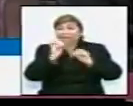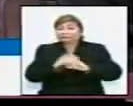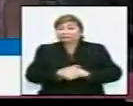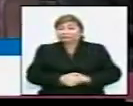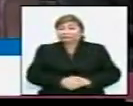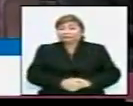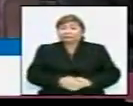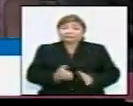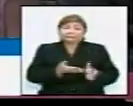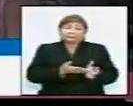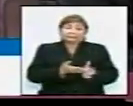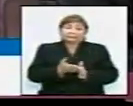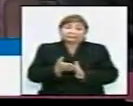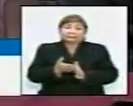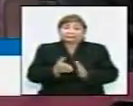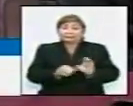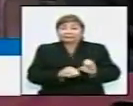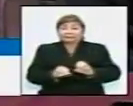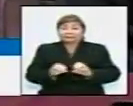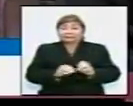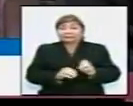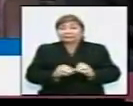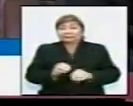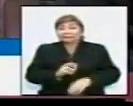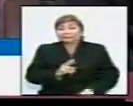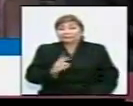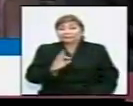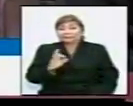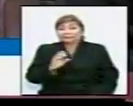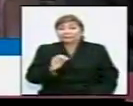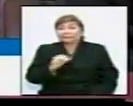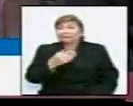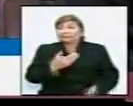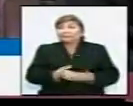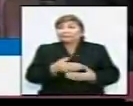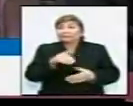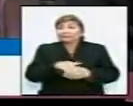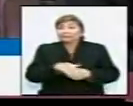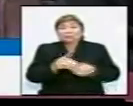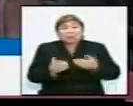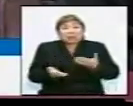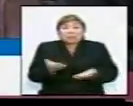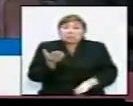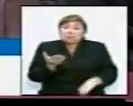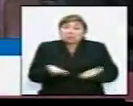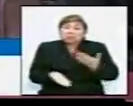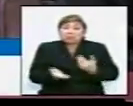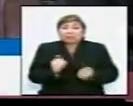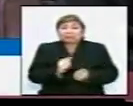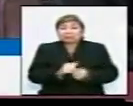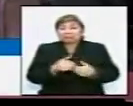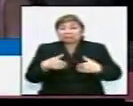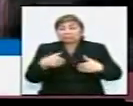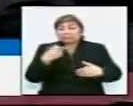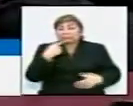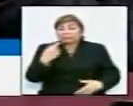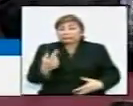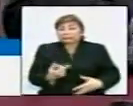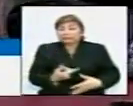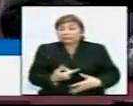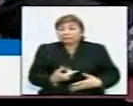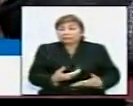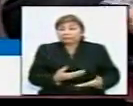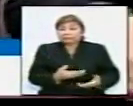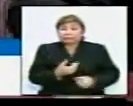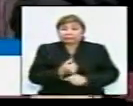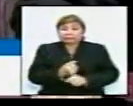que es la línea que se está siguiendo la reforma electoral, ¿no? Con lo cual podría servir,